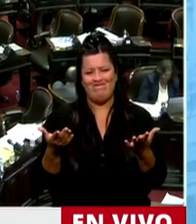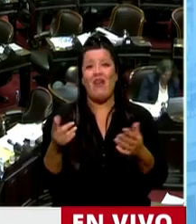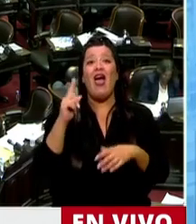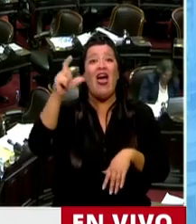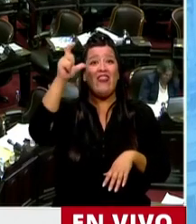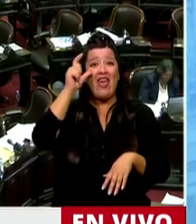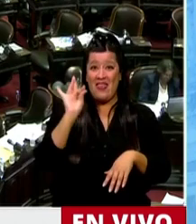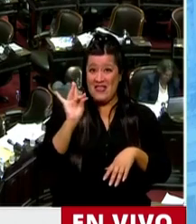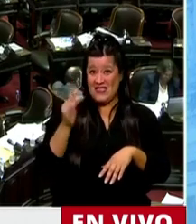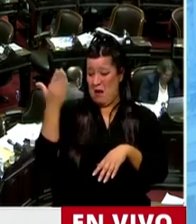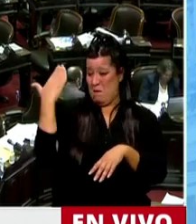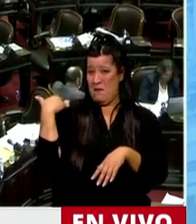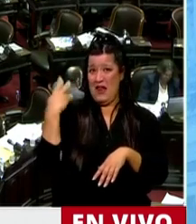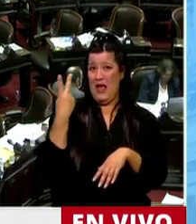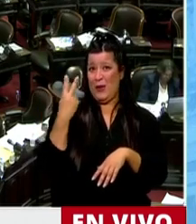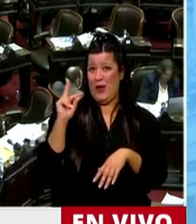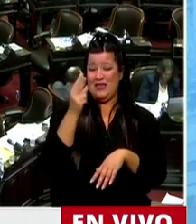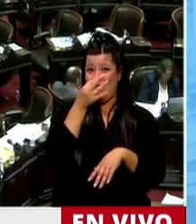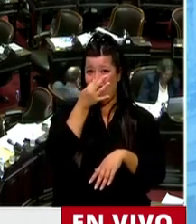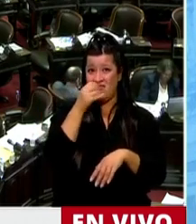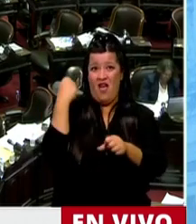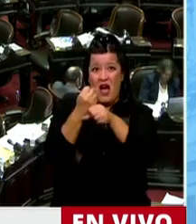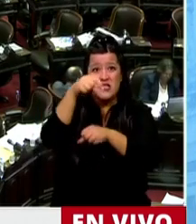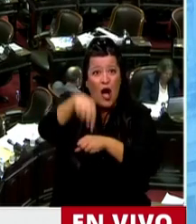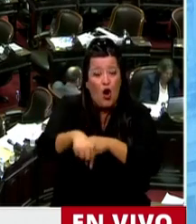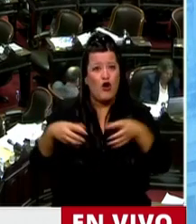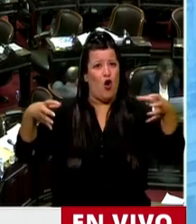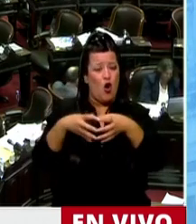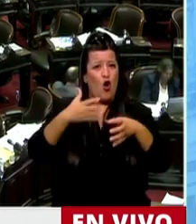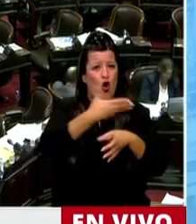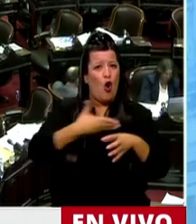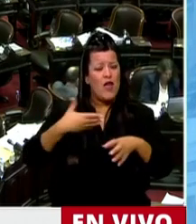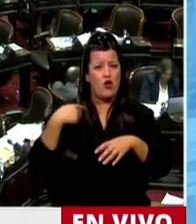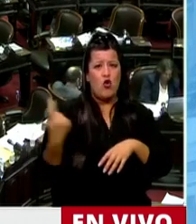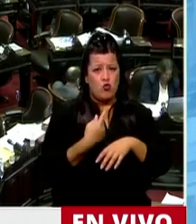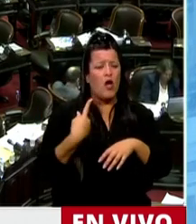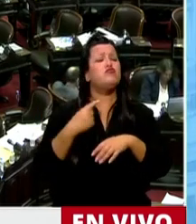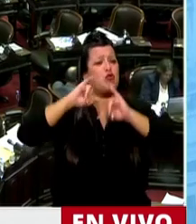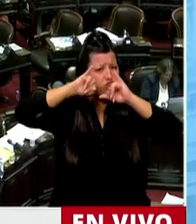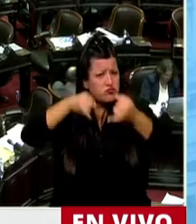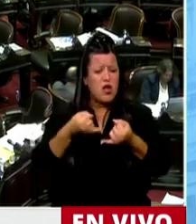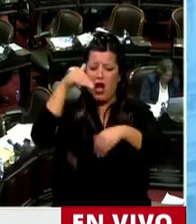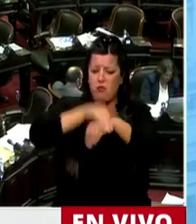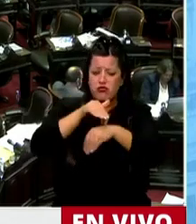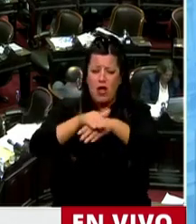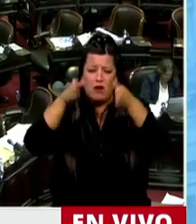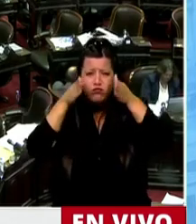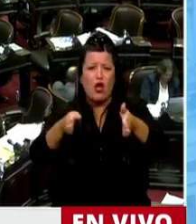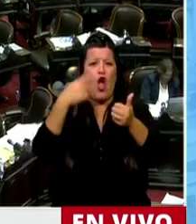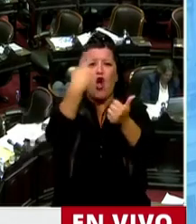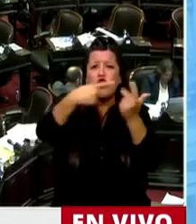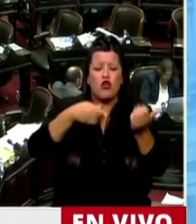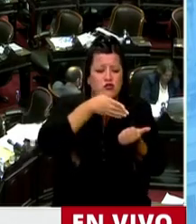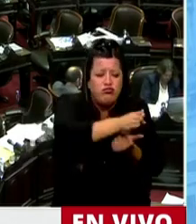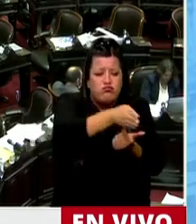de diciembre a la fecha, nuestro gobierno se ha hecho cargo de todas y cada una de las acciones en las que ha